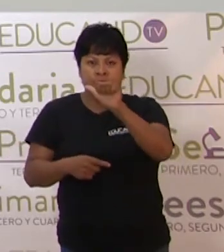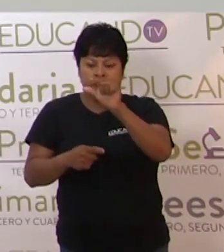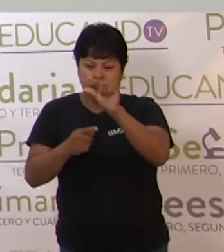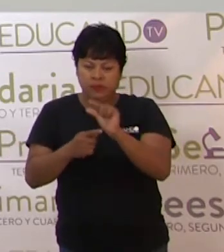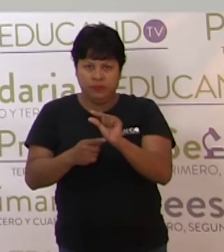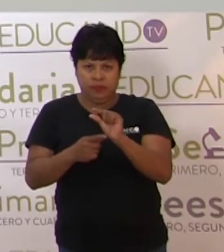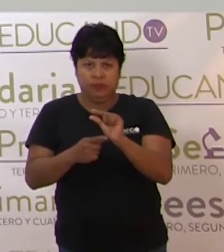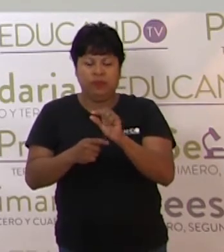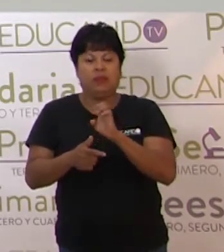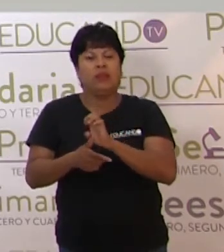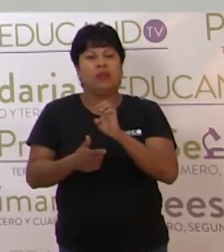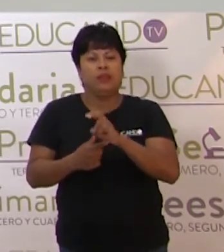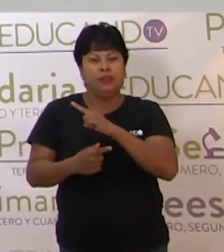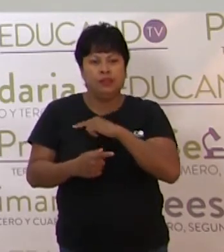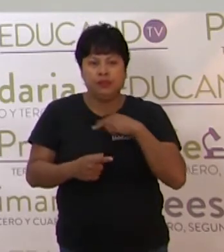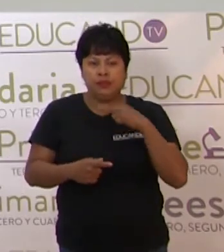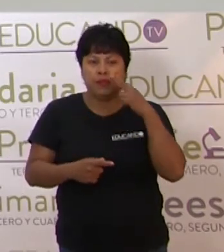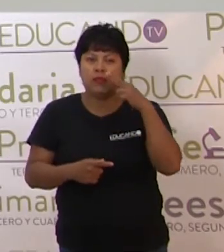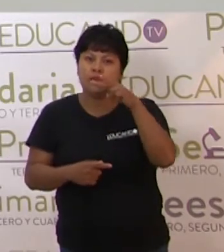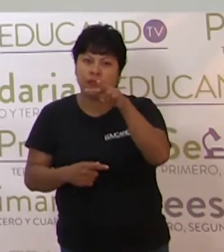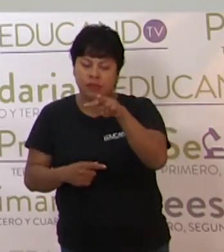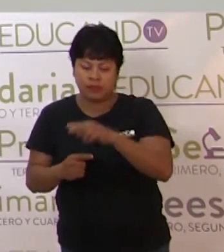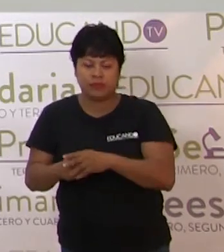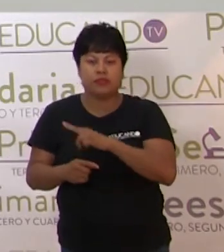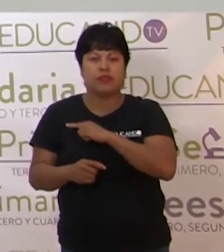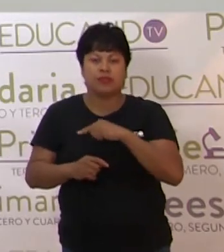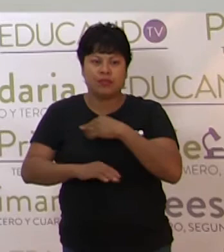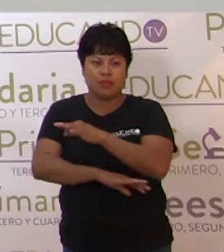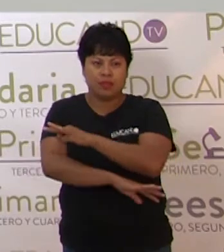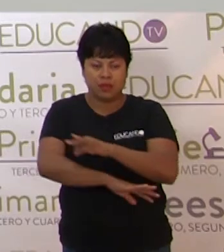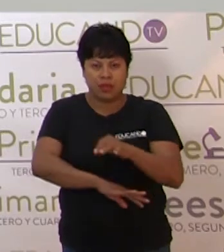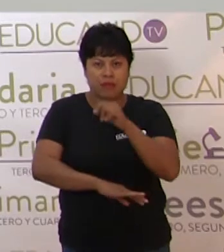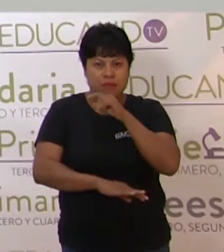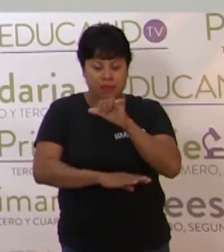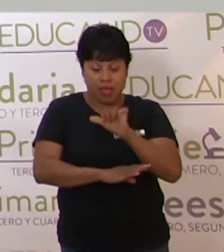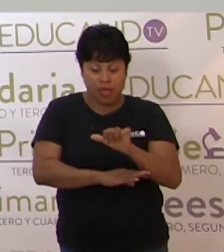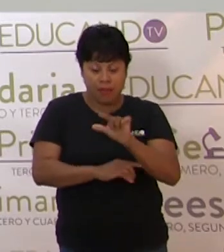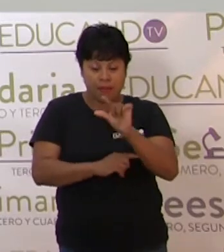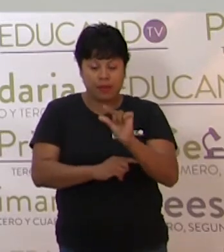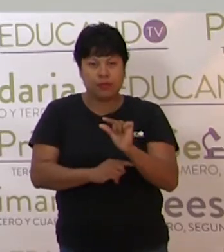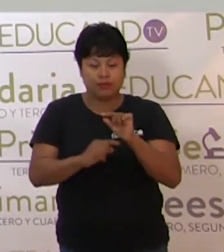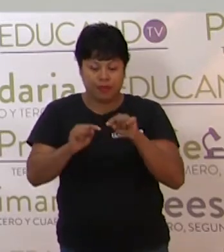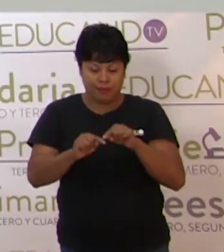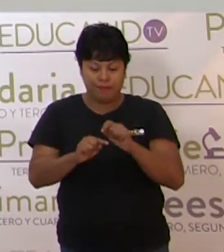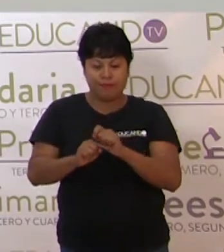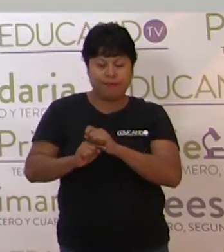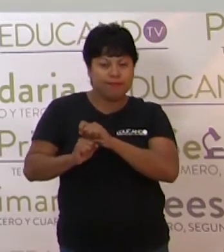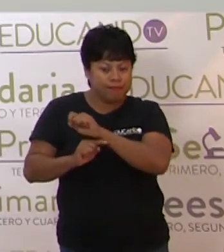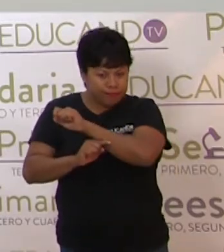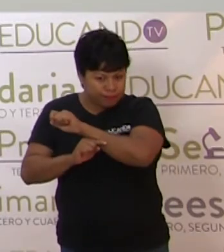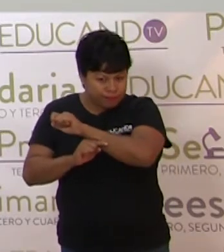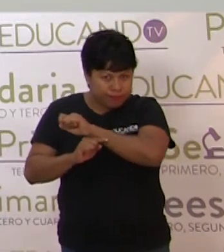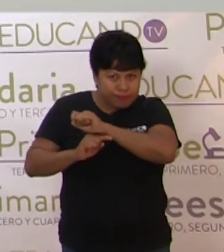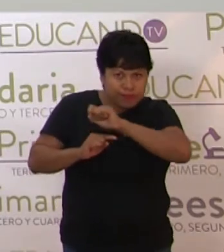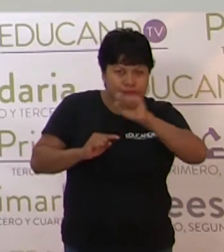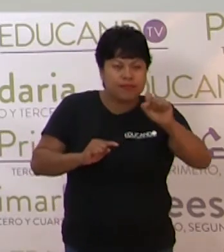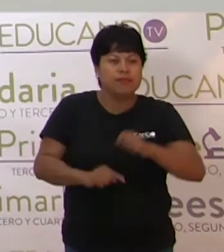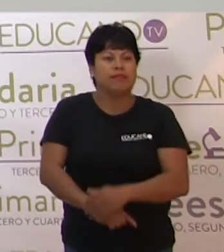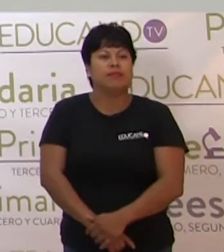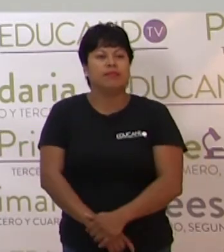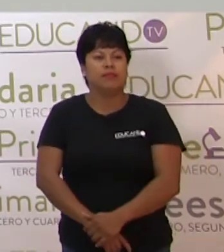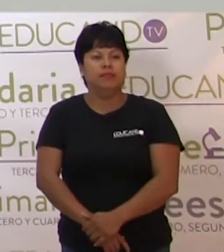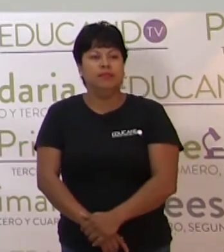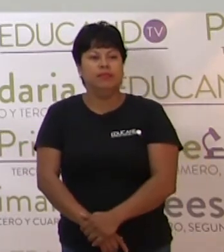entonces vamos a fijar nuestra regla en a minúscula y vamos a trazar